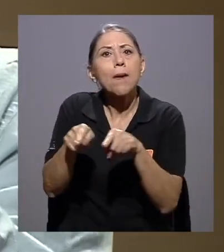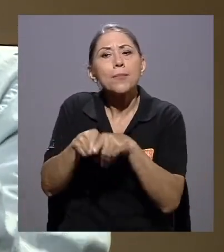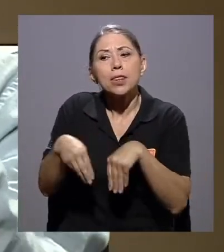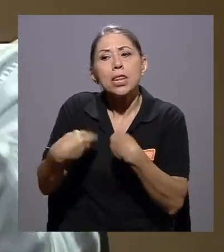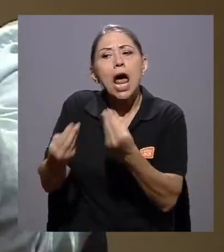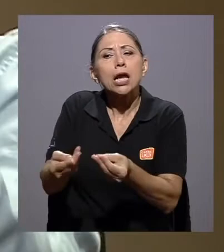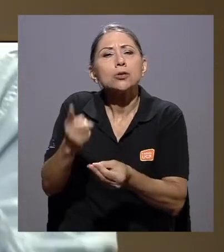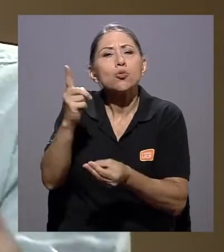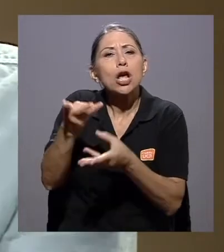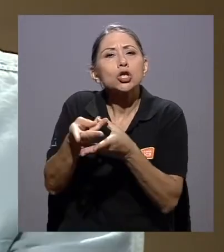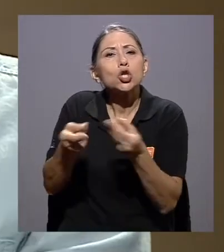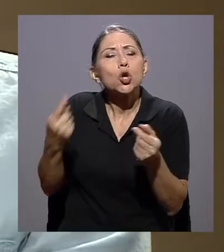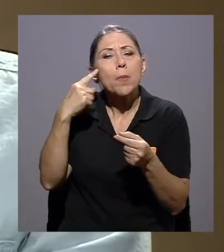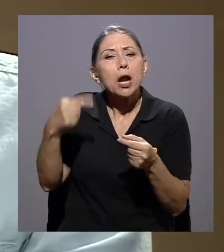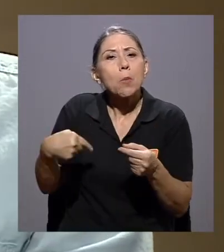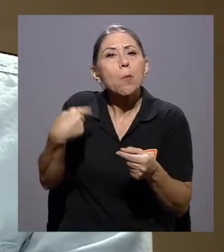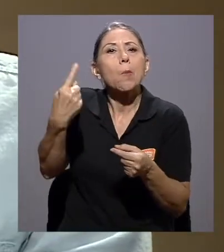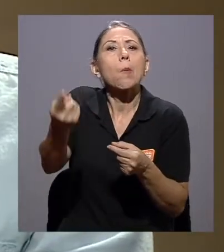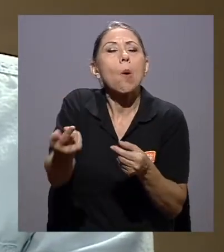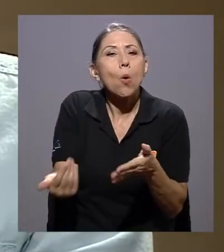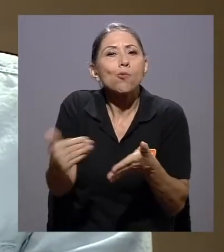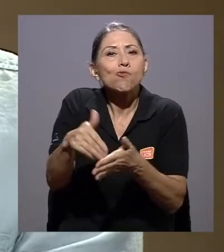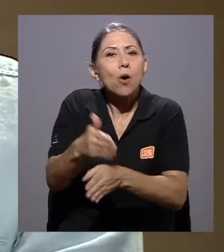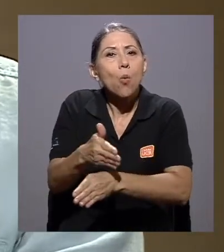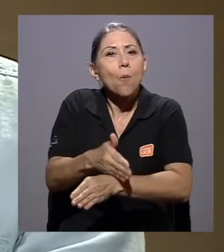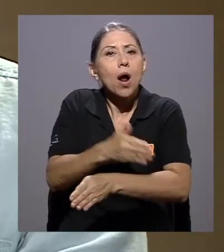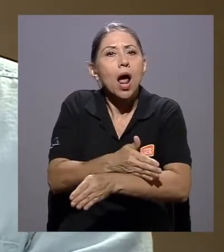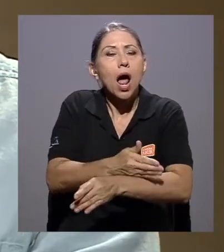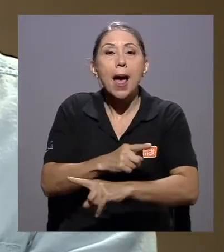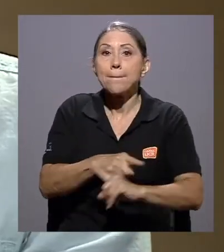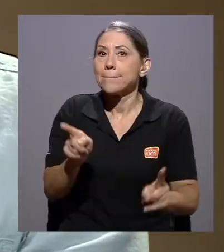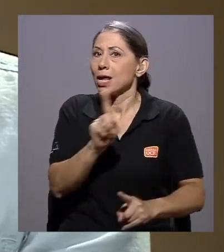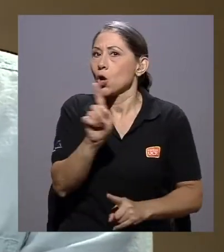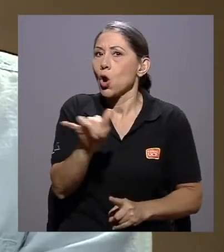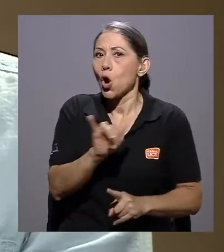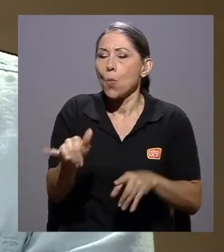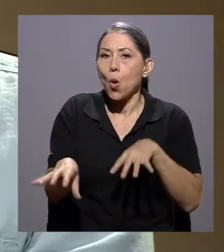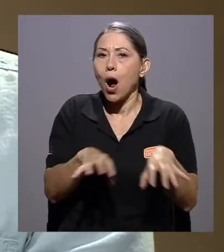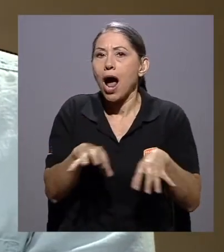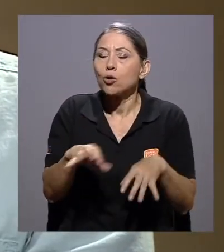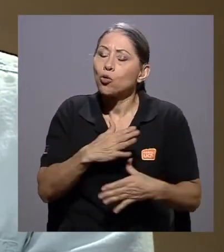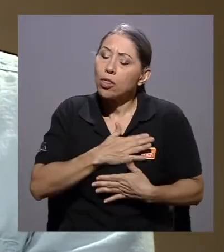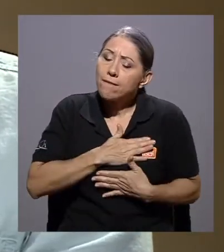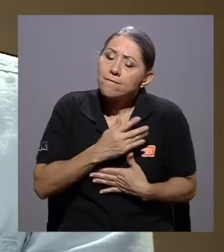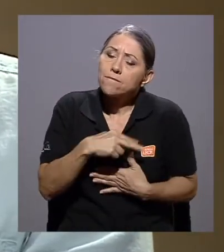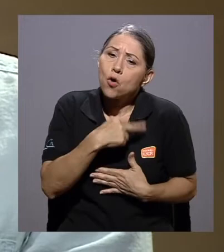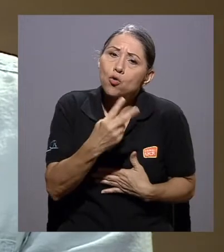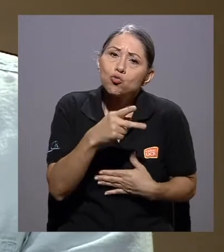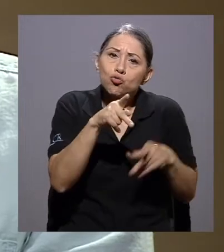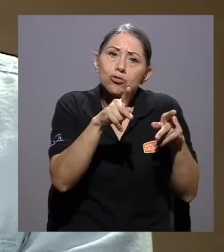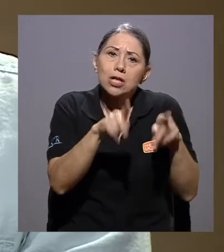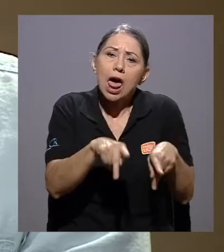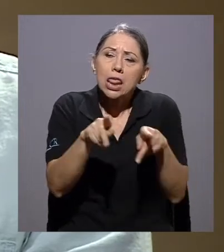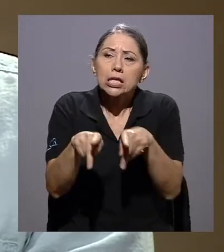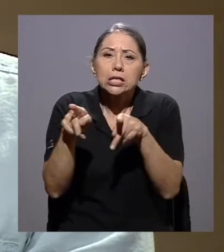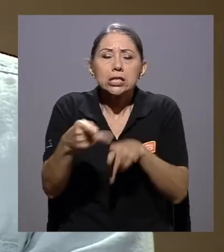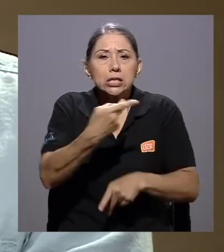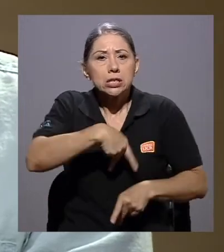de recuperación total de su propia existencia, pero no como un acto de voluntades